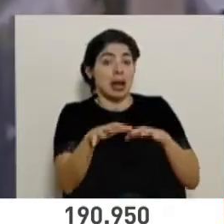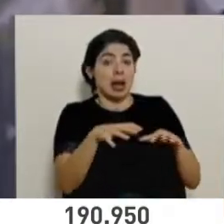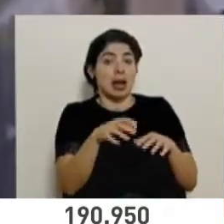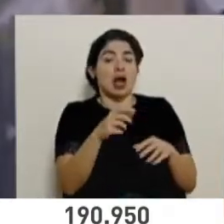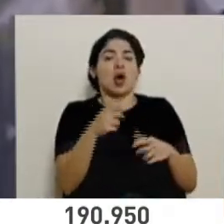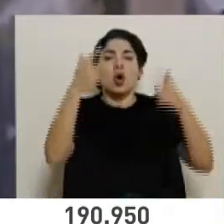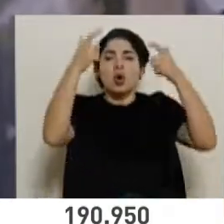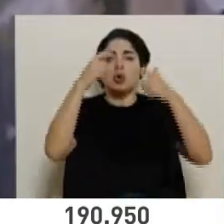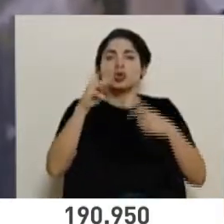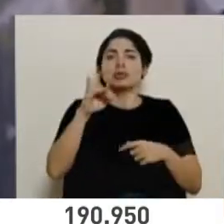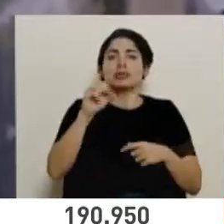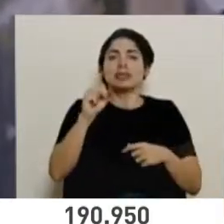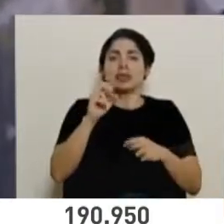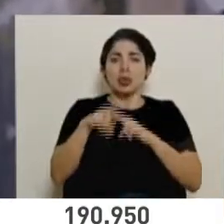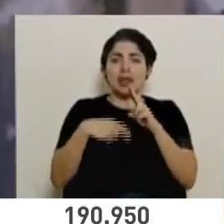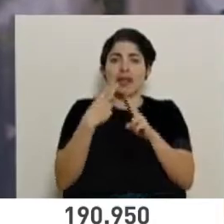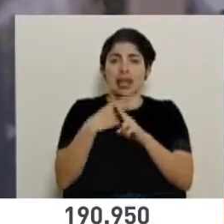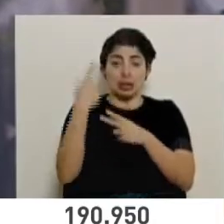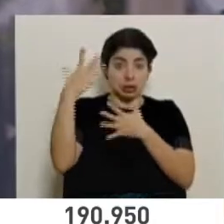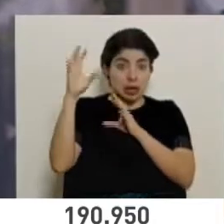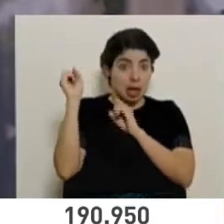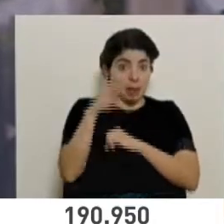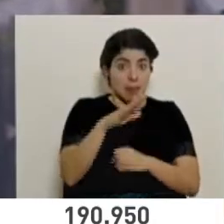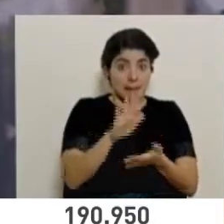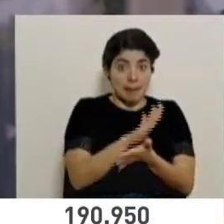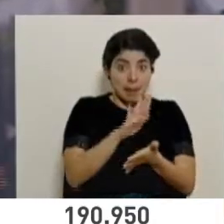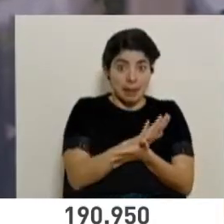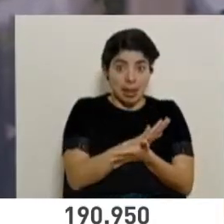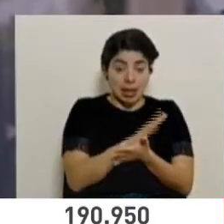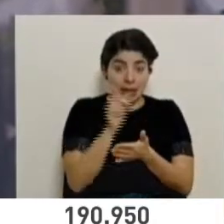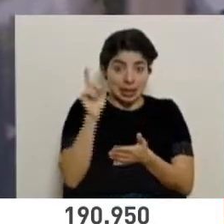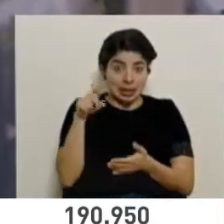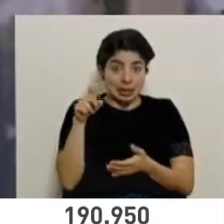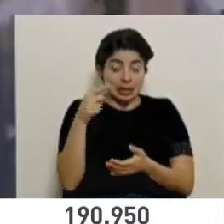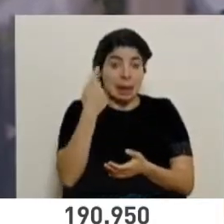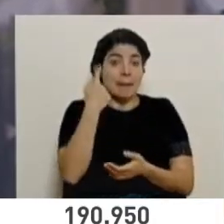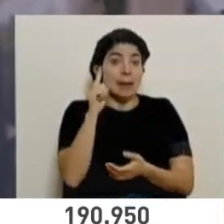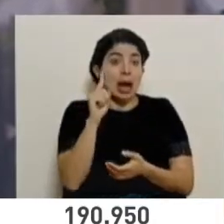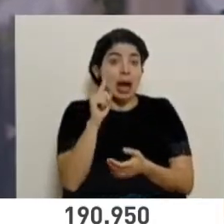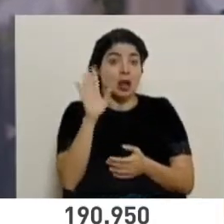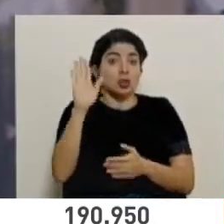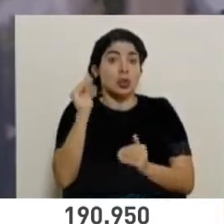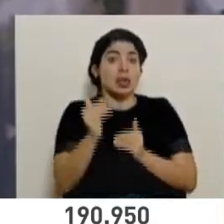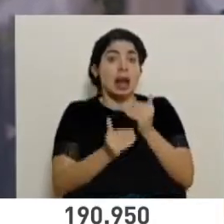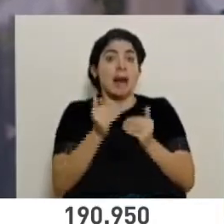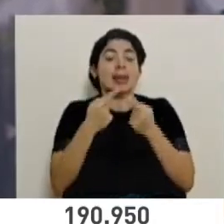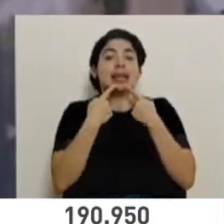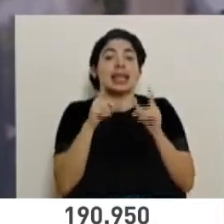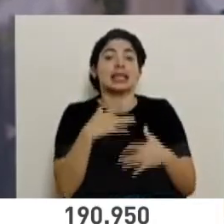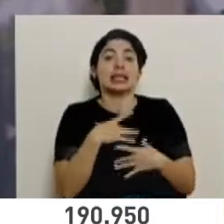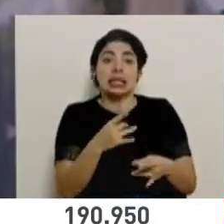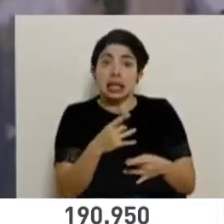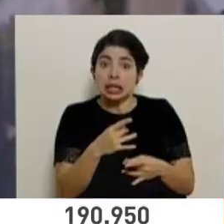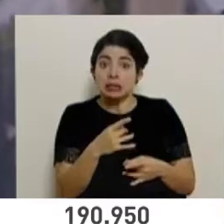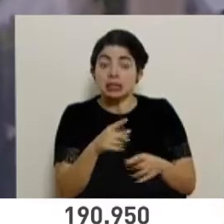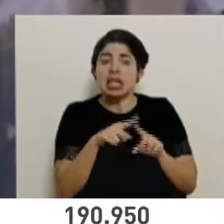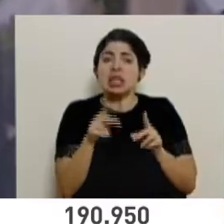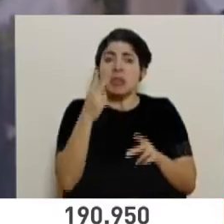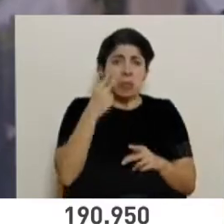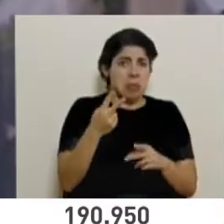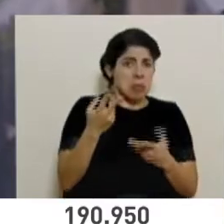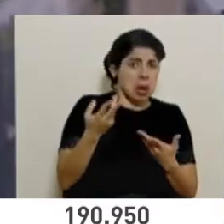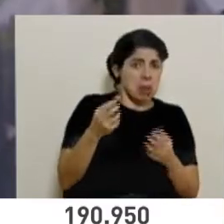de Miss Universo. La organización ya les mandó la documentación que estaba pendiente para tramitar sobre todo la declaración de interés, y qué tan factibles